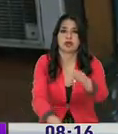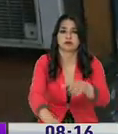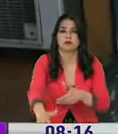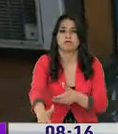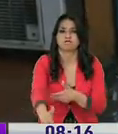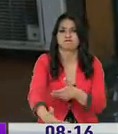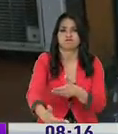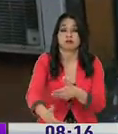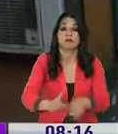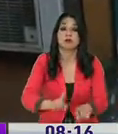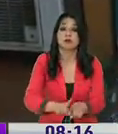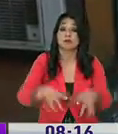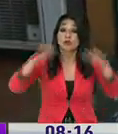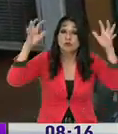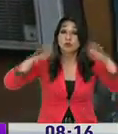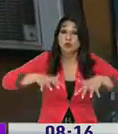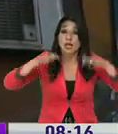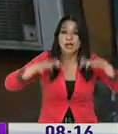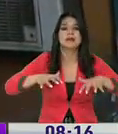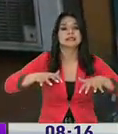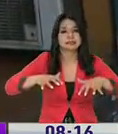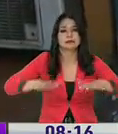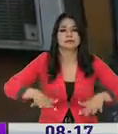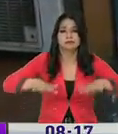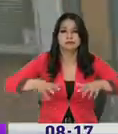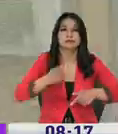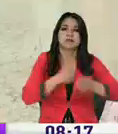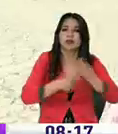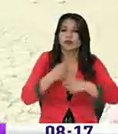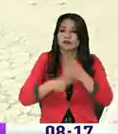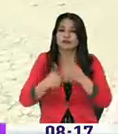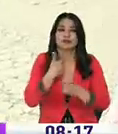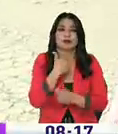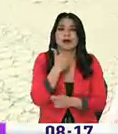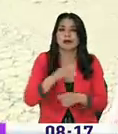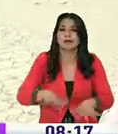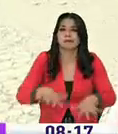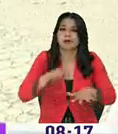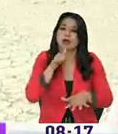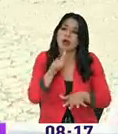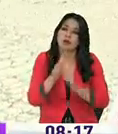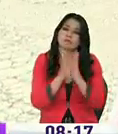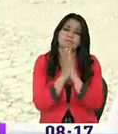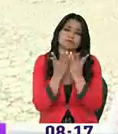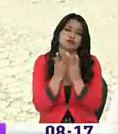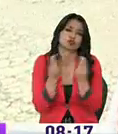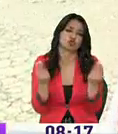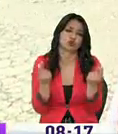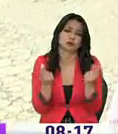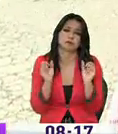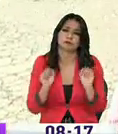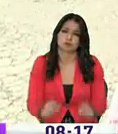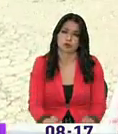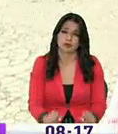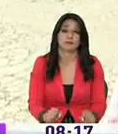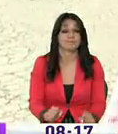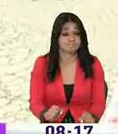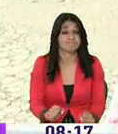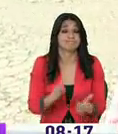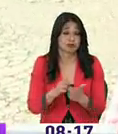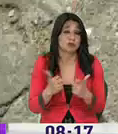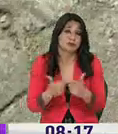ya que cuando llueve demasiado se adentra en los negocios todo eso que solucionen lo más pronto posible para no tener ningún